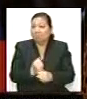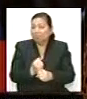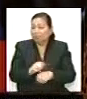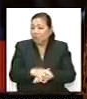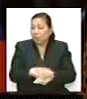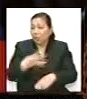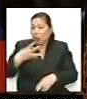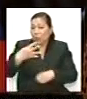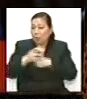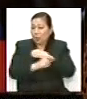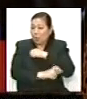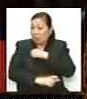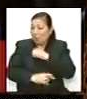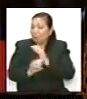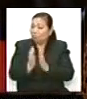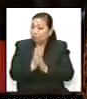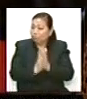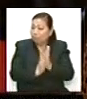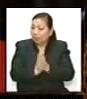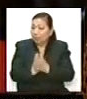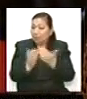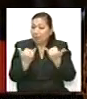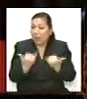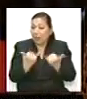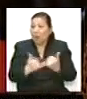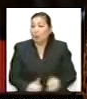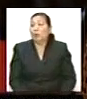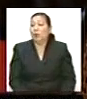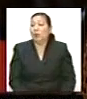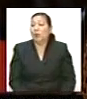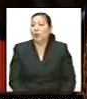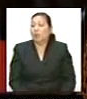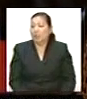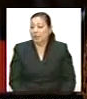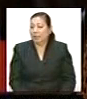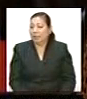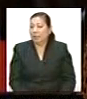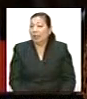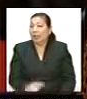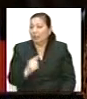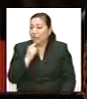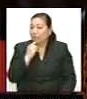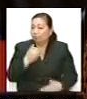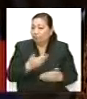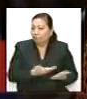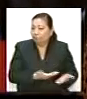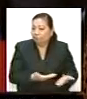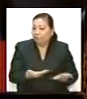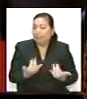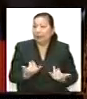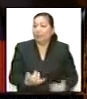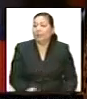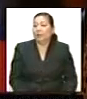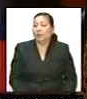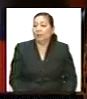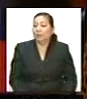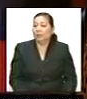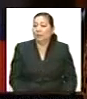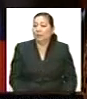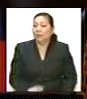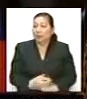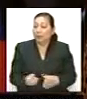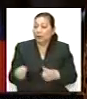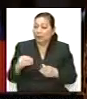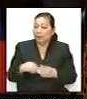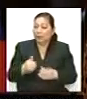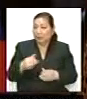los cuatro países, aprovechando que en esta oportunidad el Foro Asia-Pacífico se va a llevar a cabo en un país que conforma la